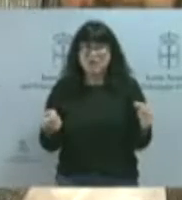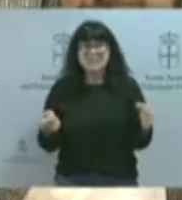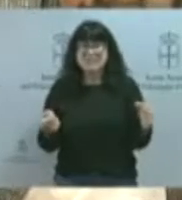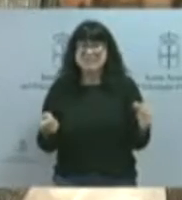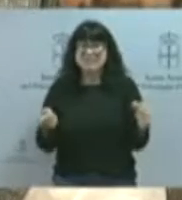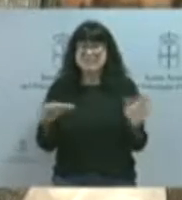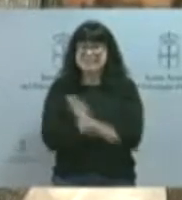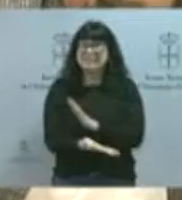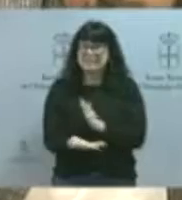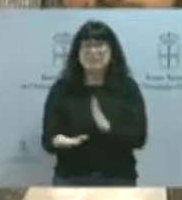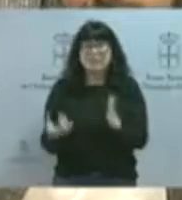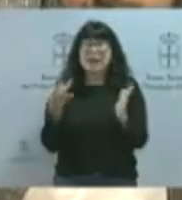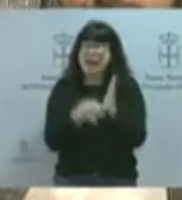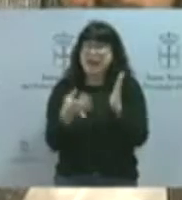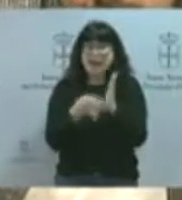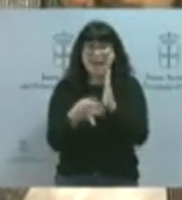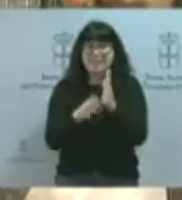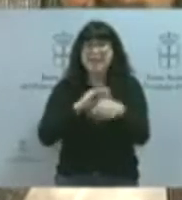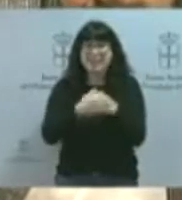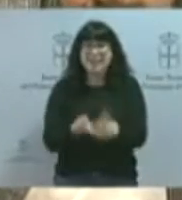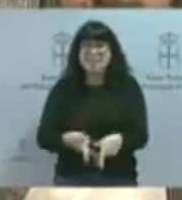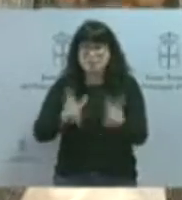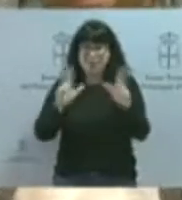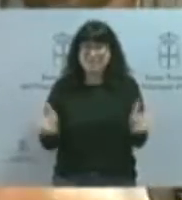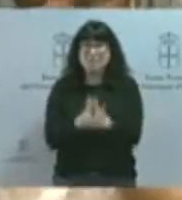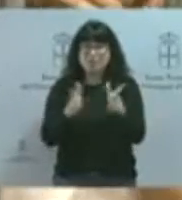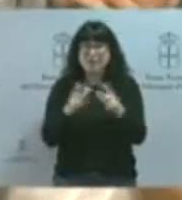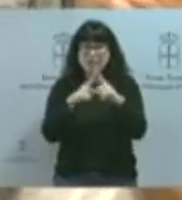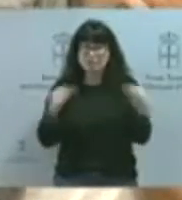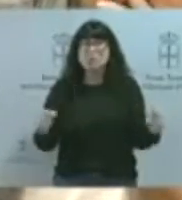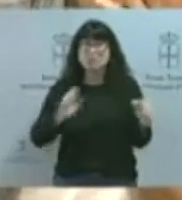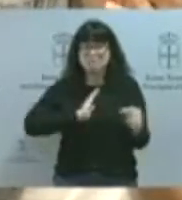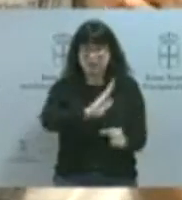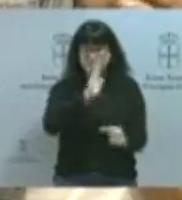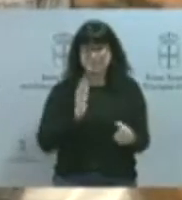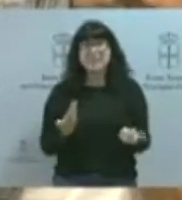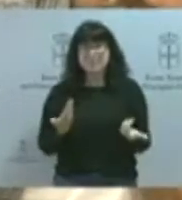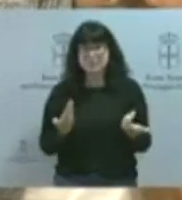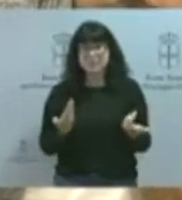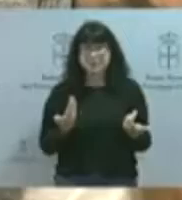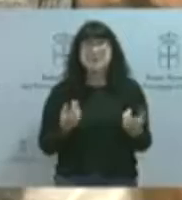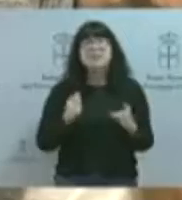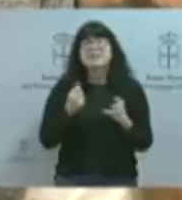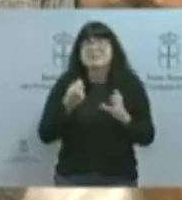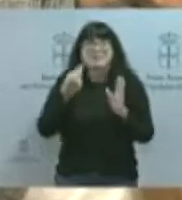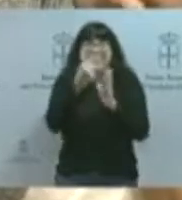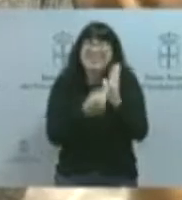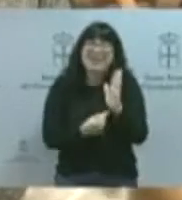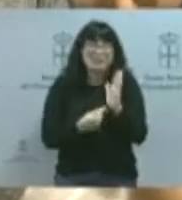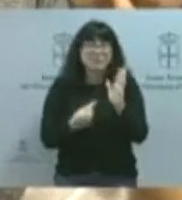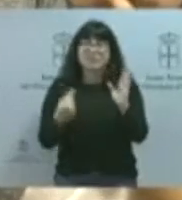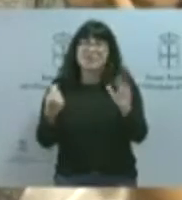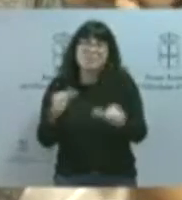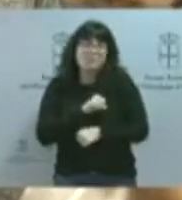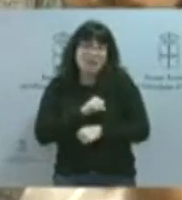democracia de nuestra sociedad. No hay cifras de desempleo de las que presumir porque los parados siguen siendo los mismos que antes de la crisis. No se